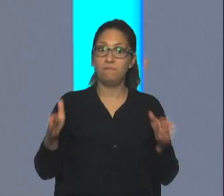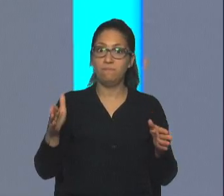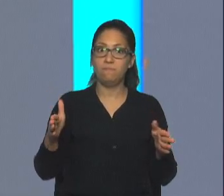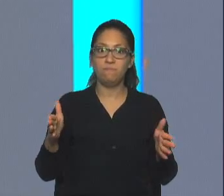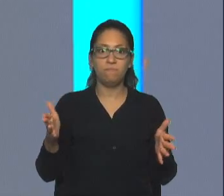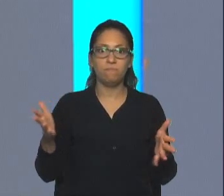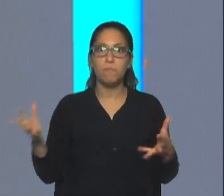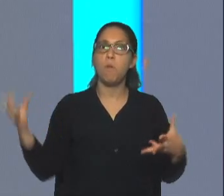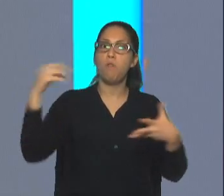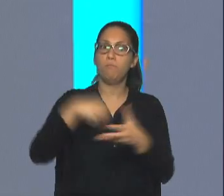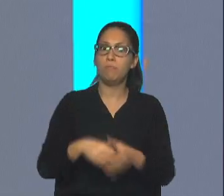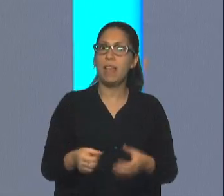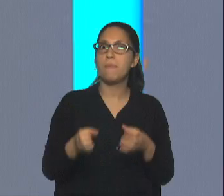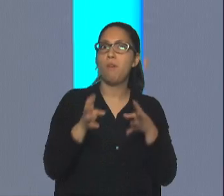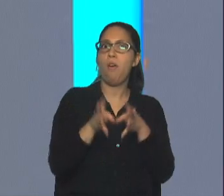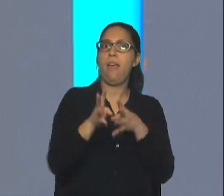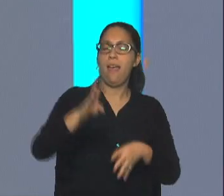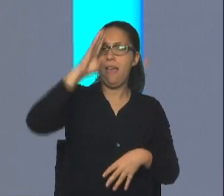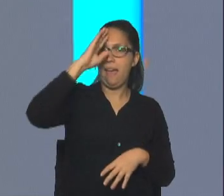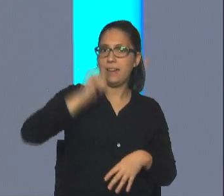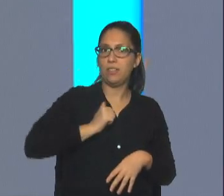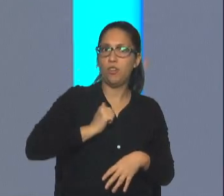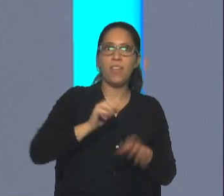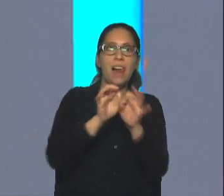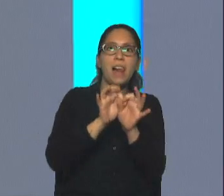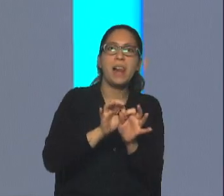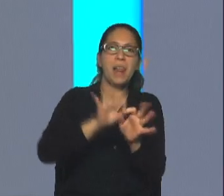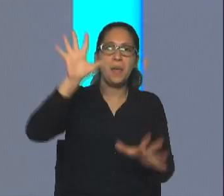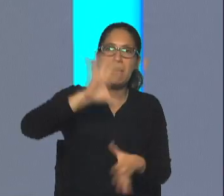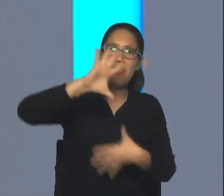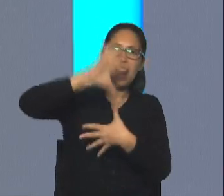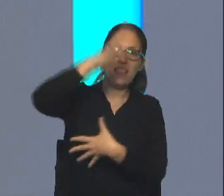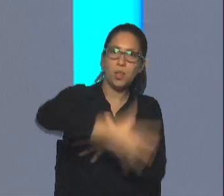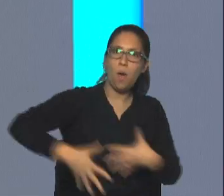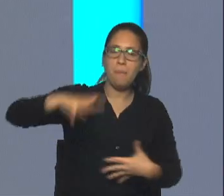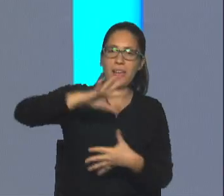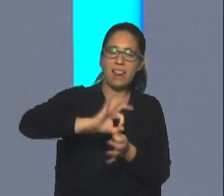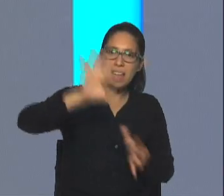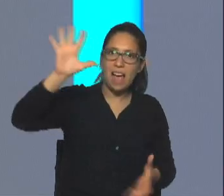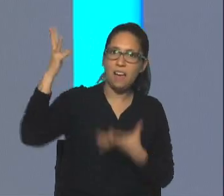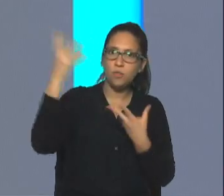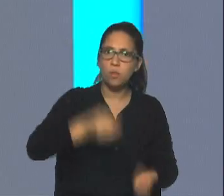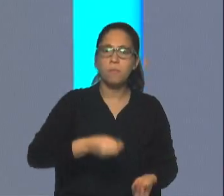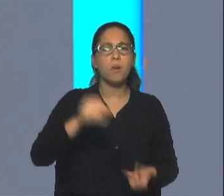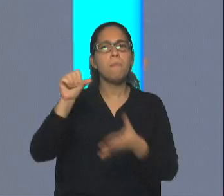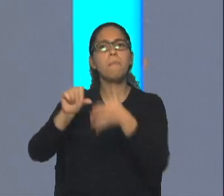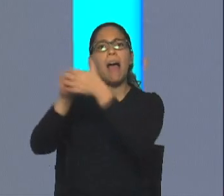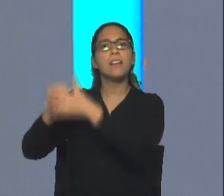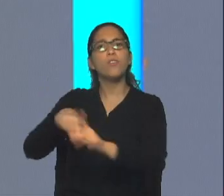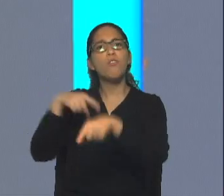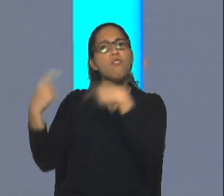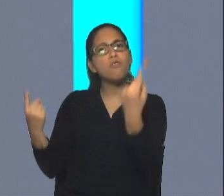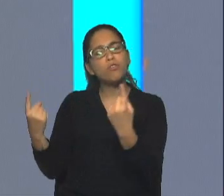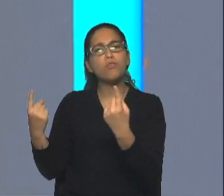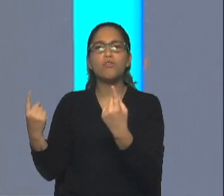a nuestros ejércitos Libertadores no solo de Argentina sino de latinoamérica Pero bueno en otros países se dio un